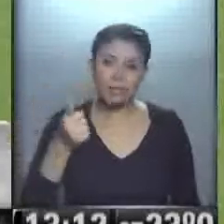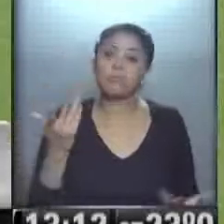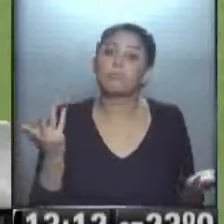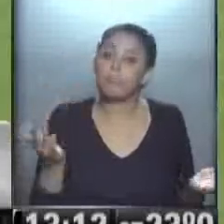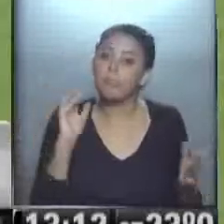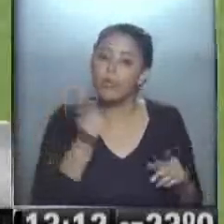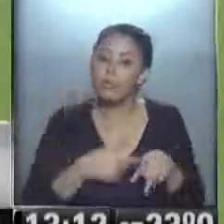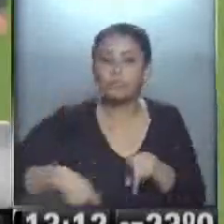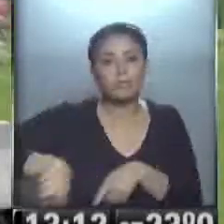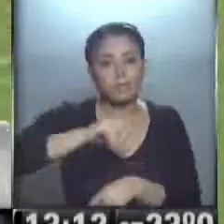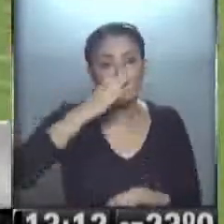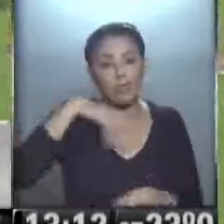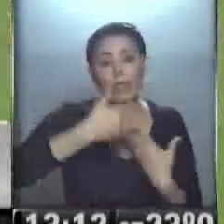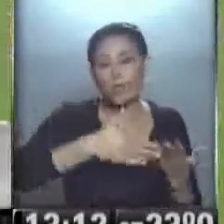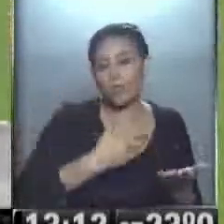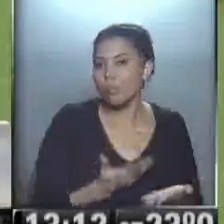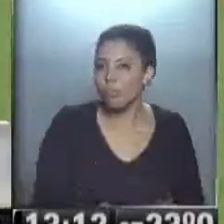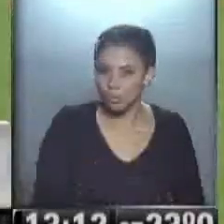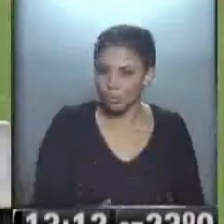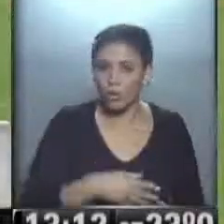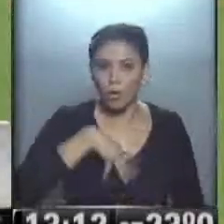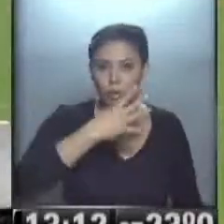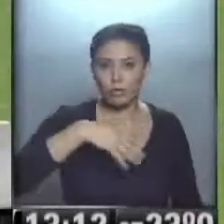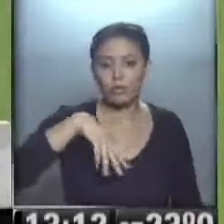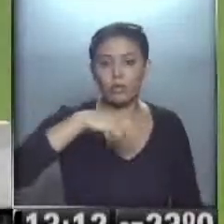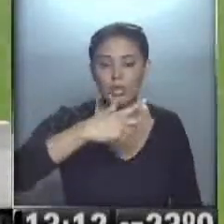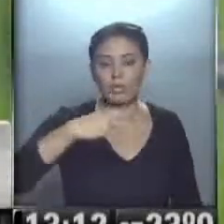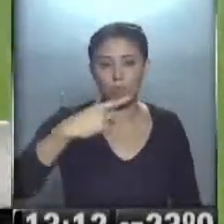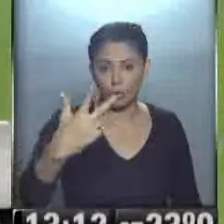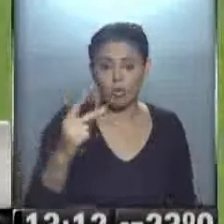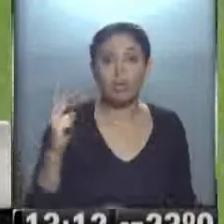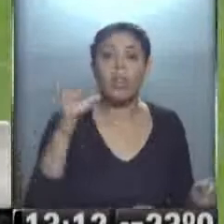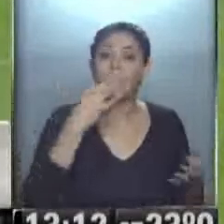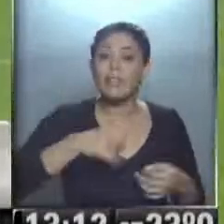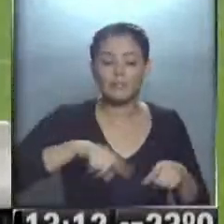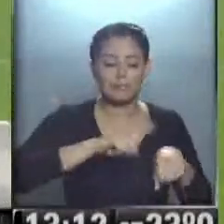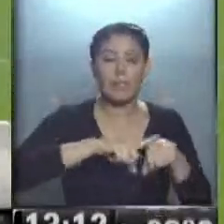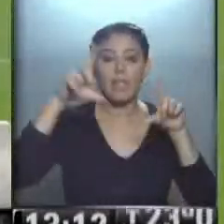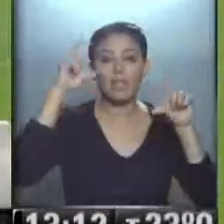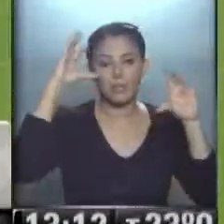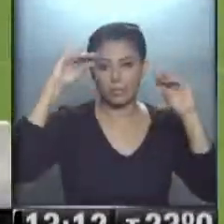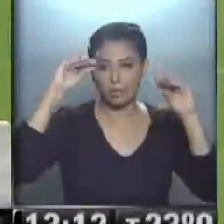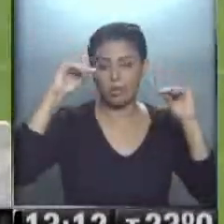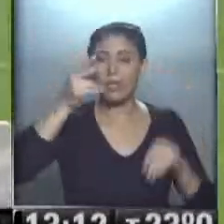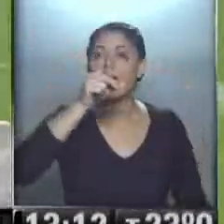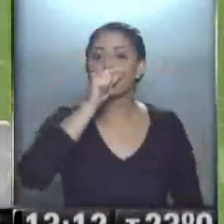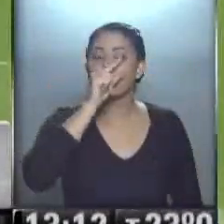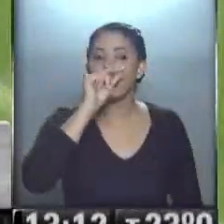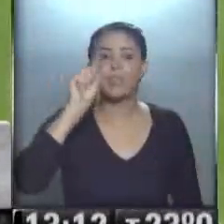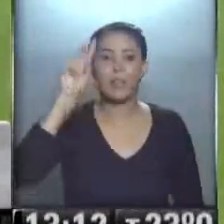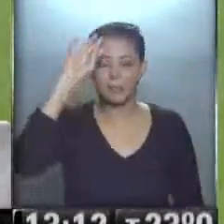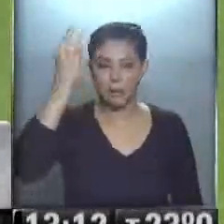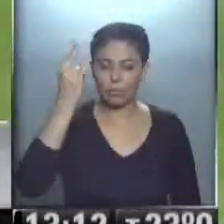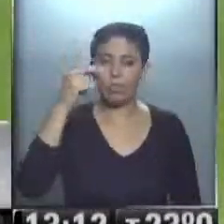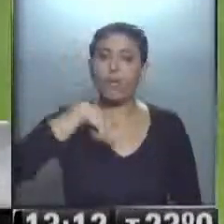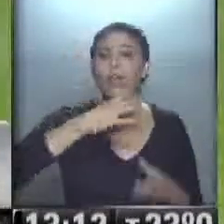de enganche y pasando a jugar con un 4-3-1-2. Lo cierto que a las 22 horas, con el arbitraje del peruano Rivera,